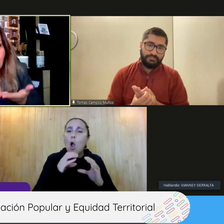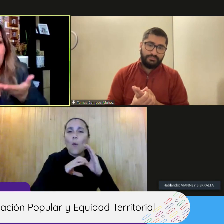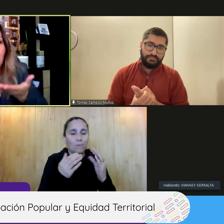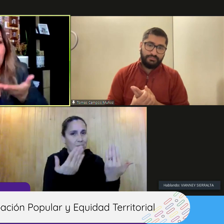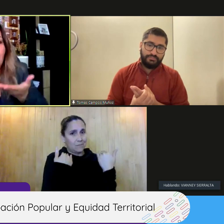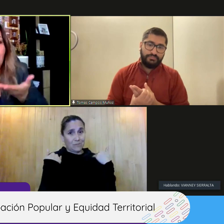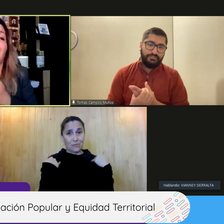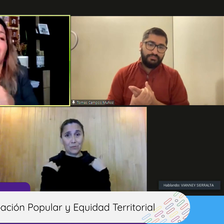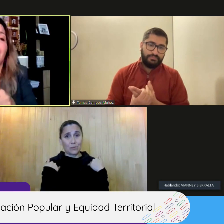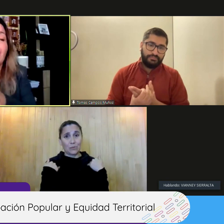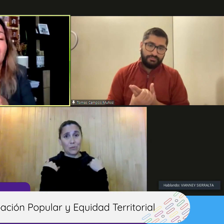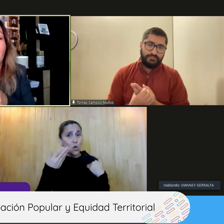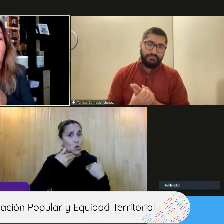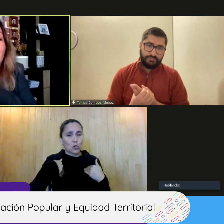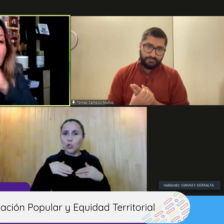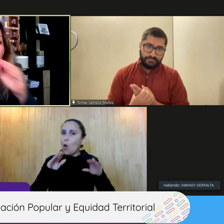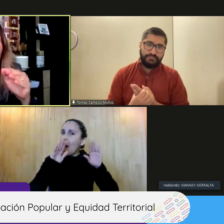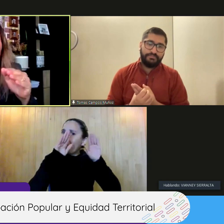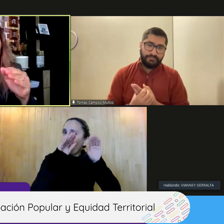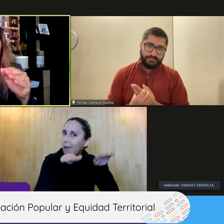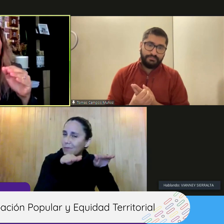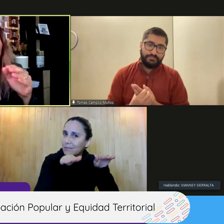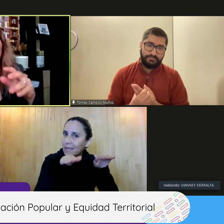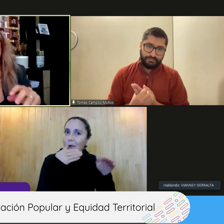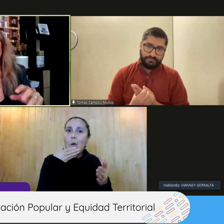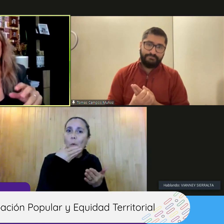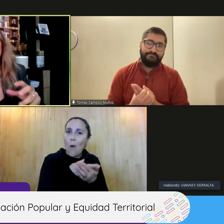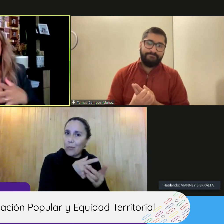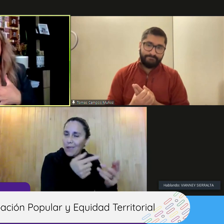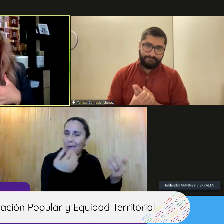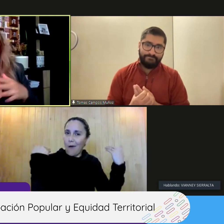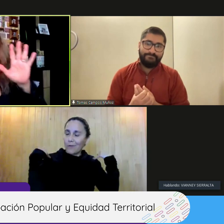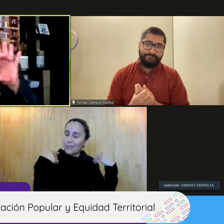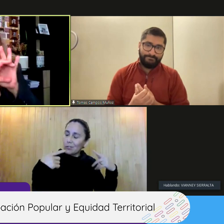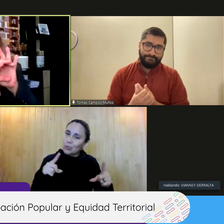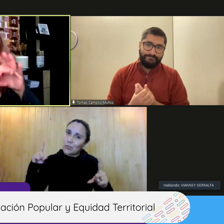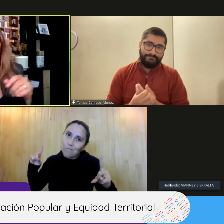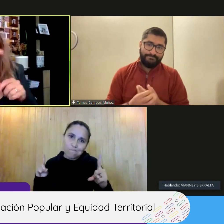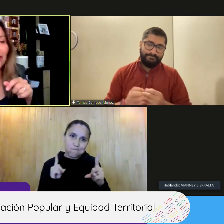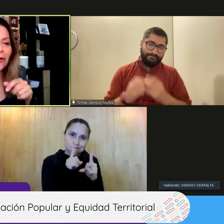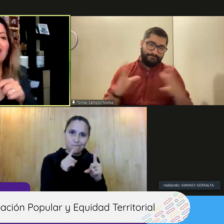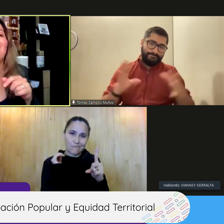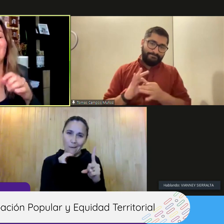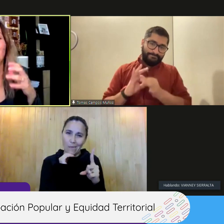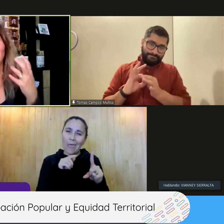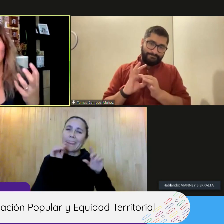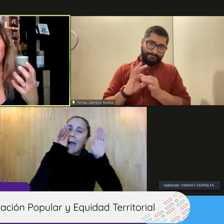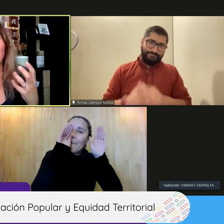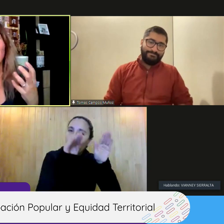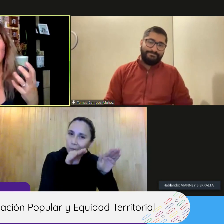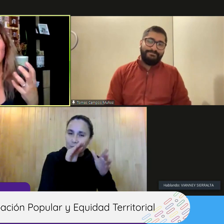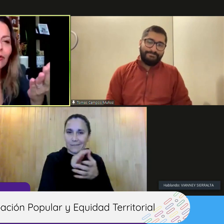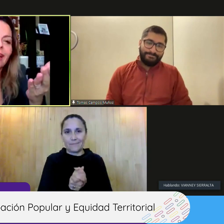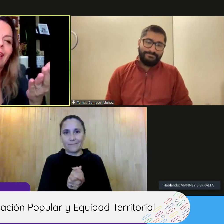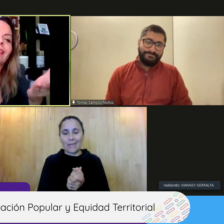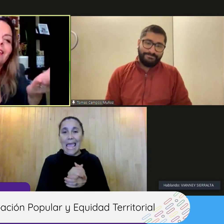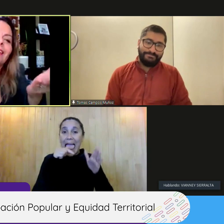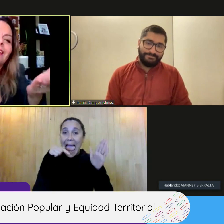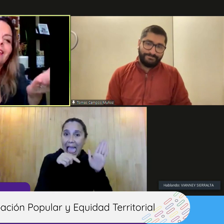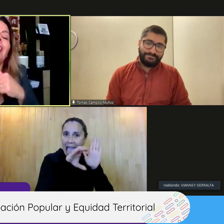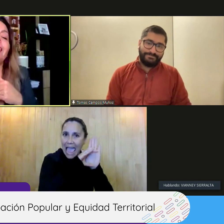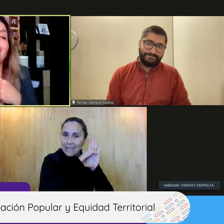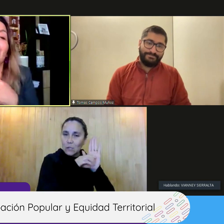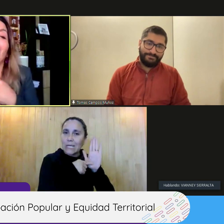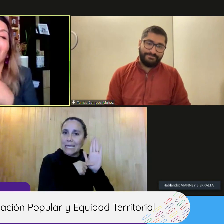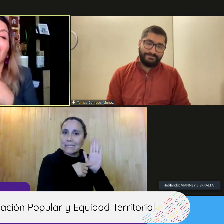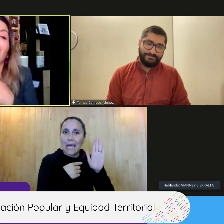Nosotros estamos dispuestos a hacer este apoyo y que podamos sentir que esta Constitución es nuestra, que la construimos, no solo ustedes,